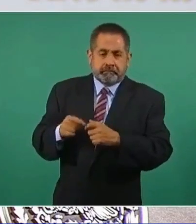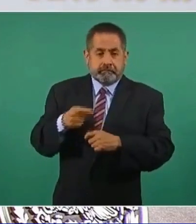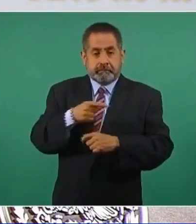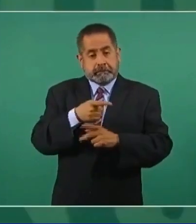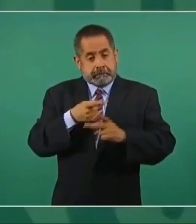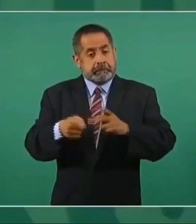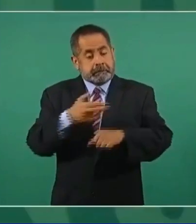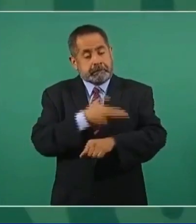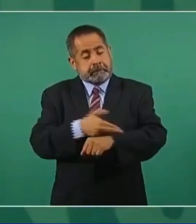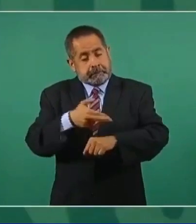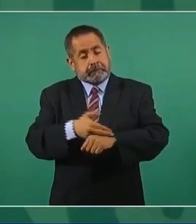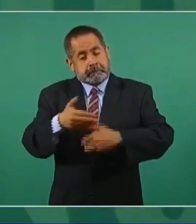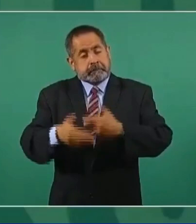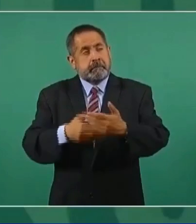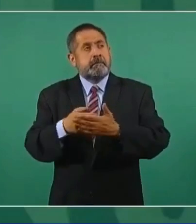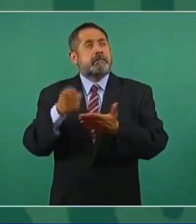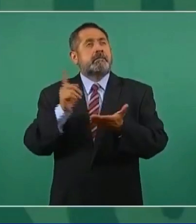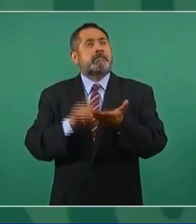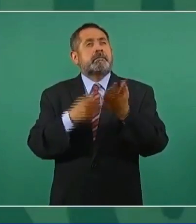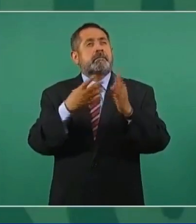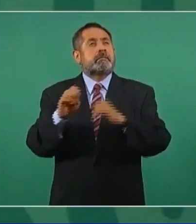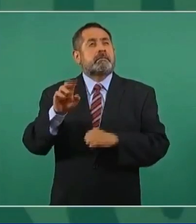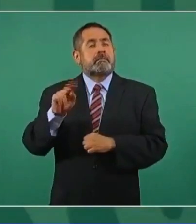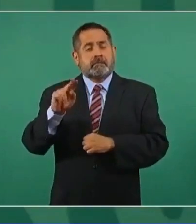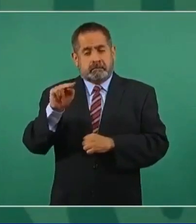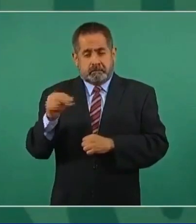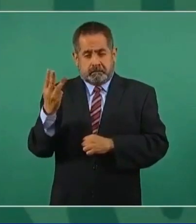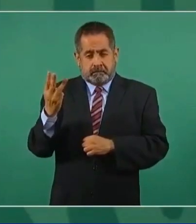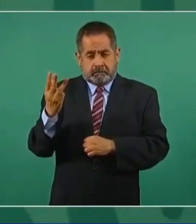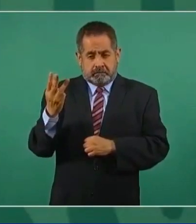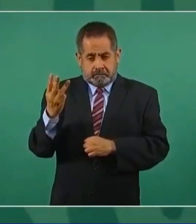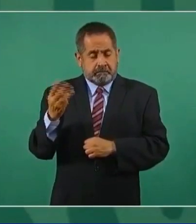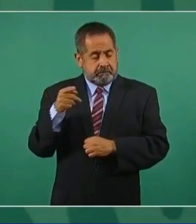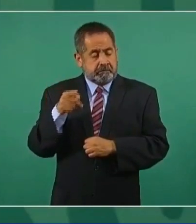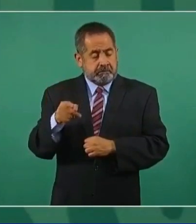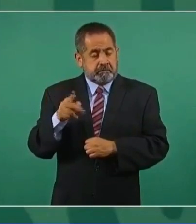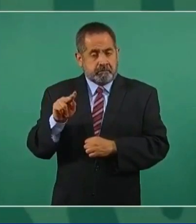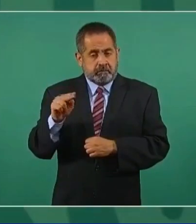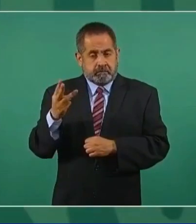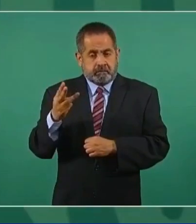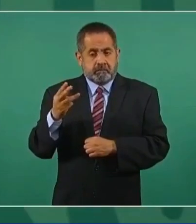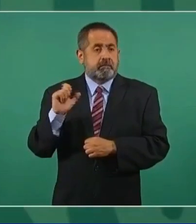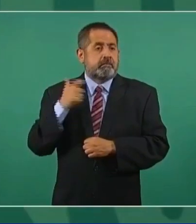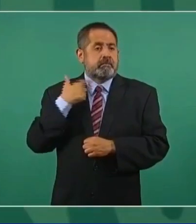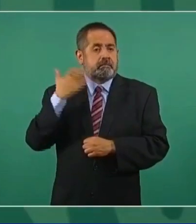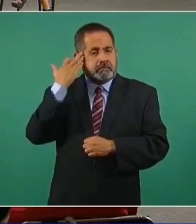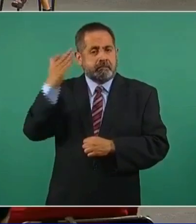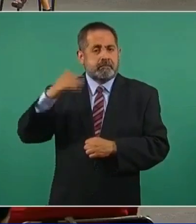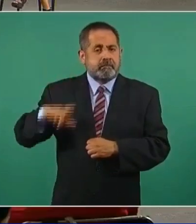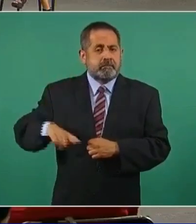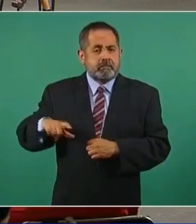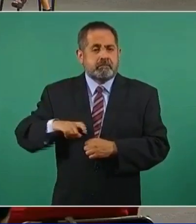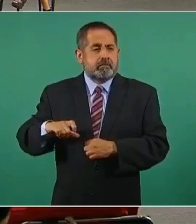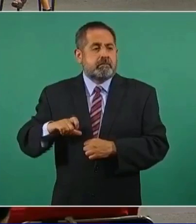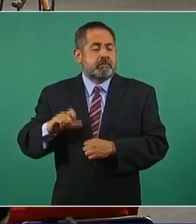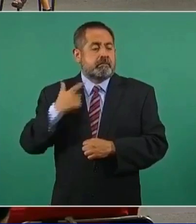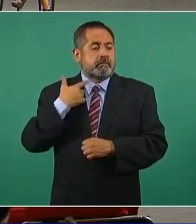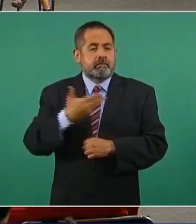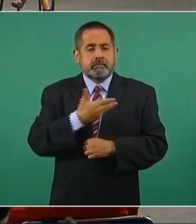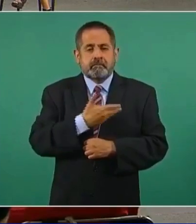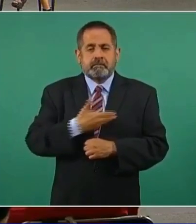delinearse en 1983 en el gobierno del finado Miguel de la